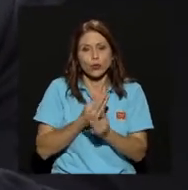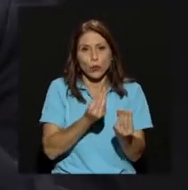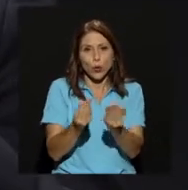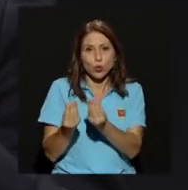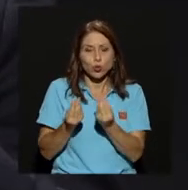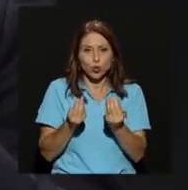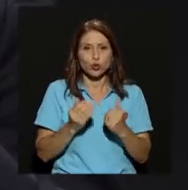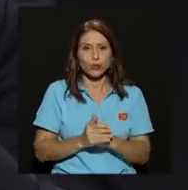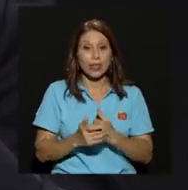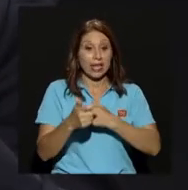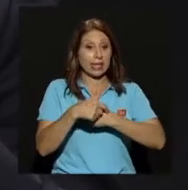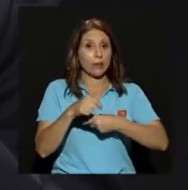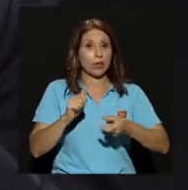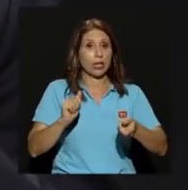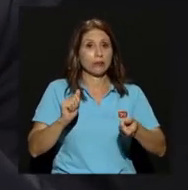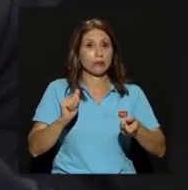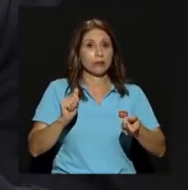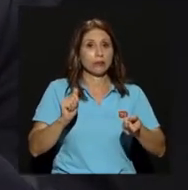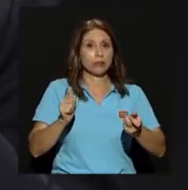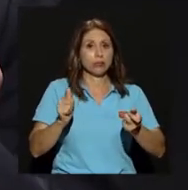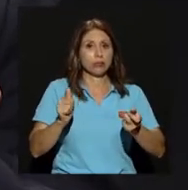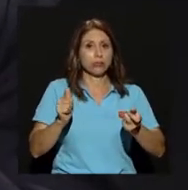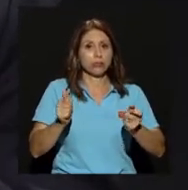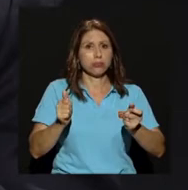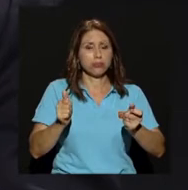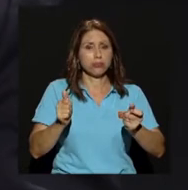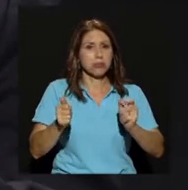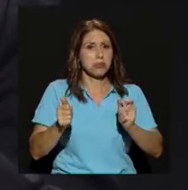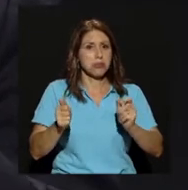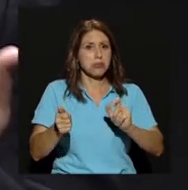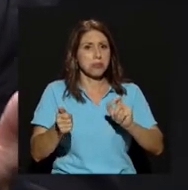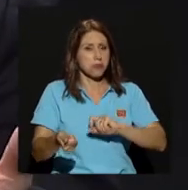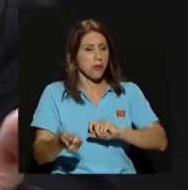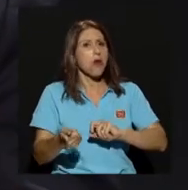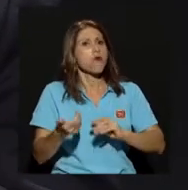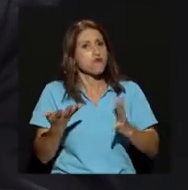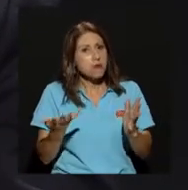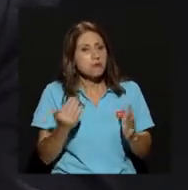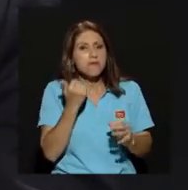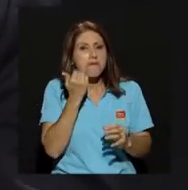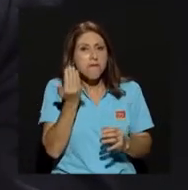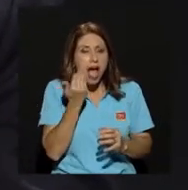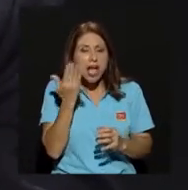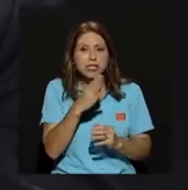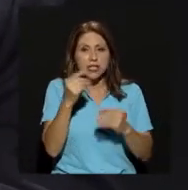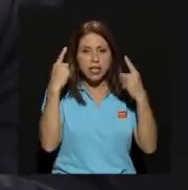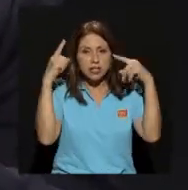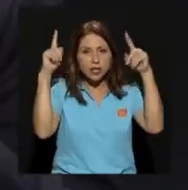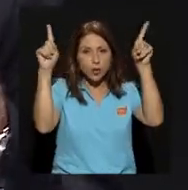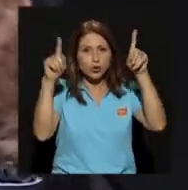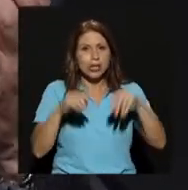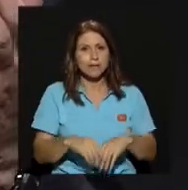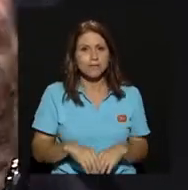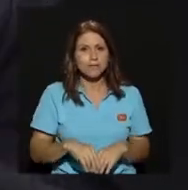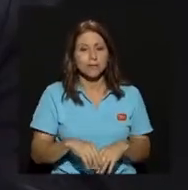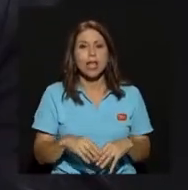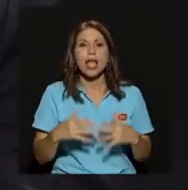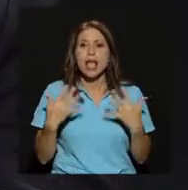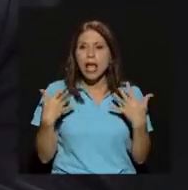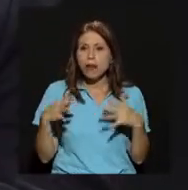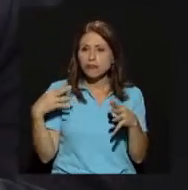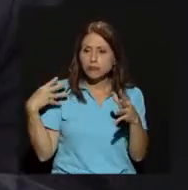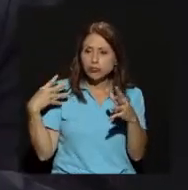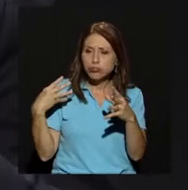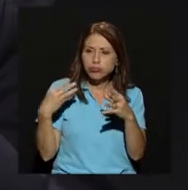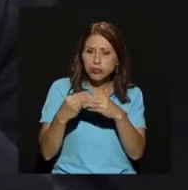la transición se hizo de una manera relativamente fácil y relativamente exitosa sí señor al cabo de los diez